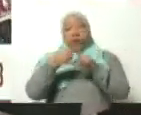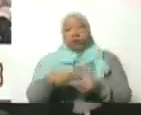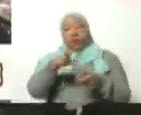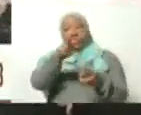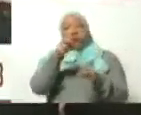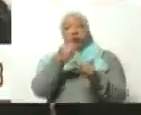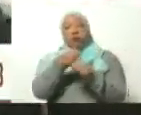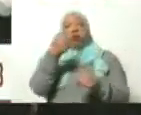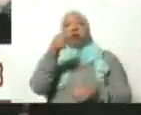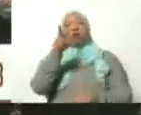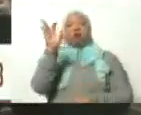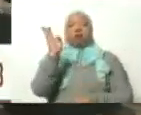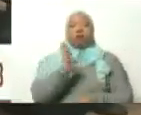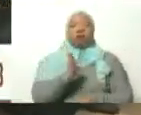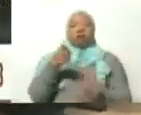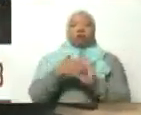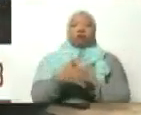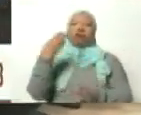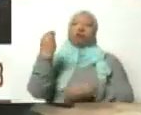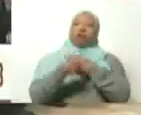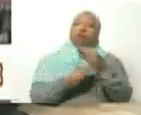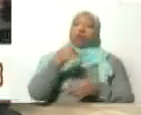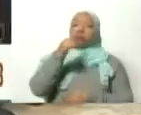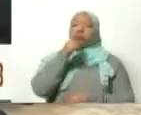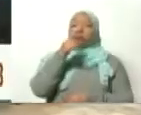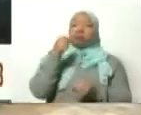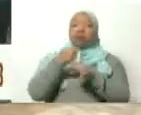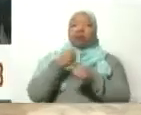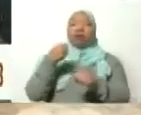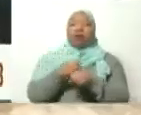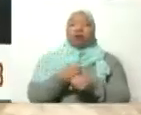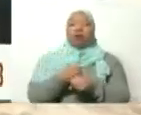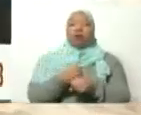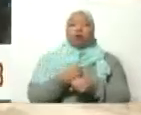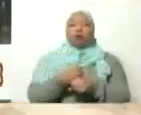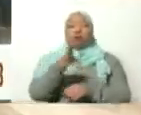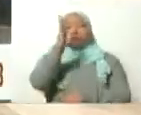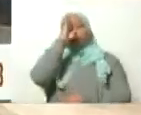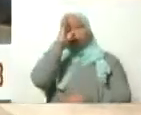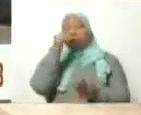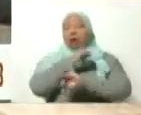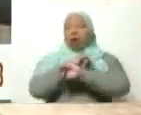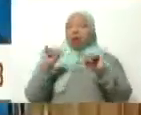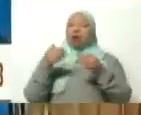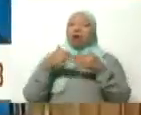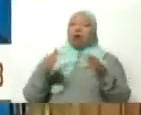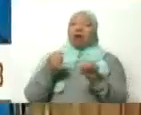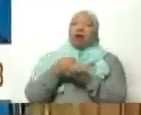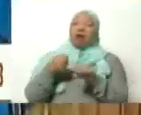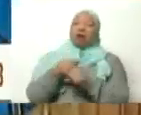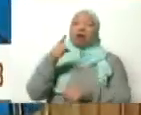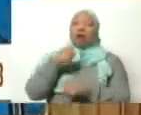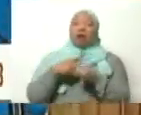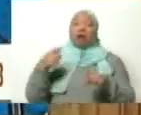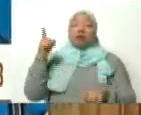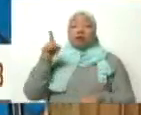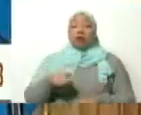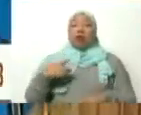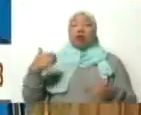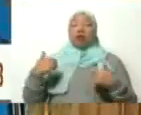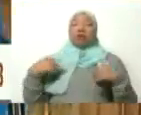un 12% a través de operaciones de crédito público. Pero también las regiones